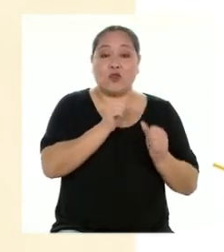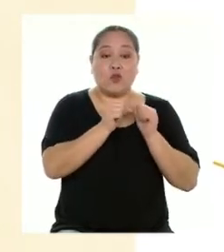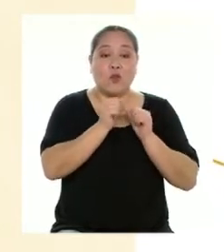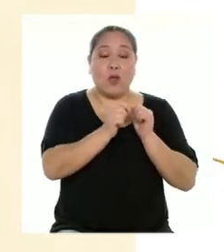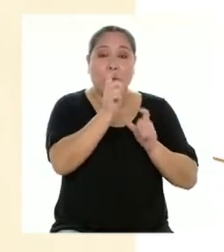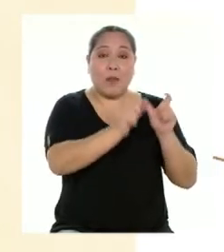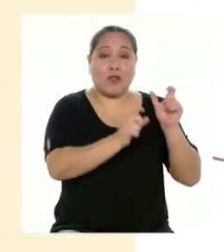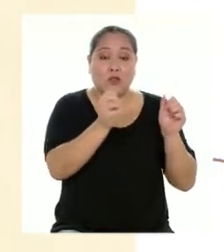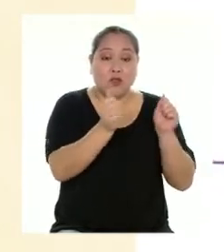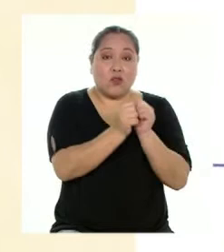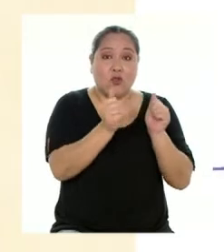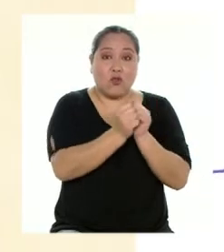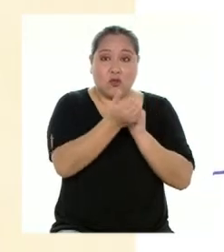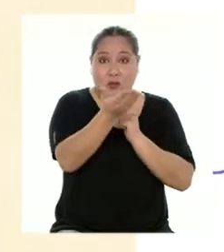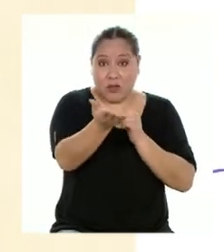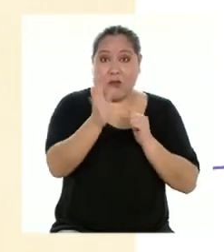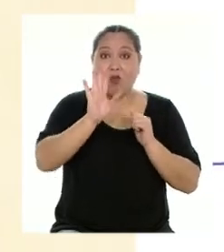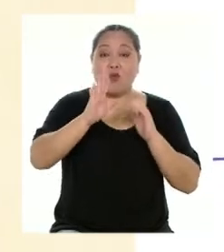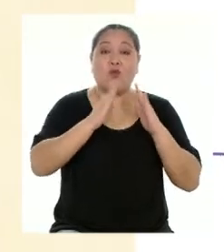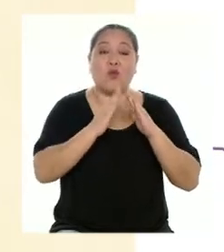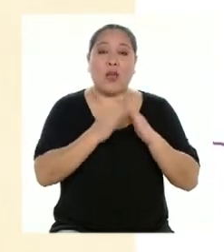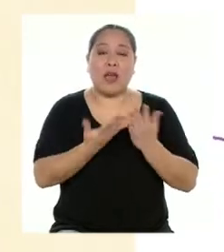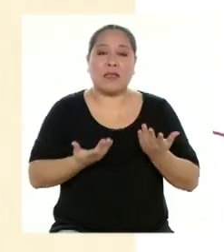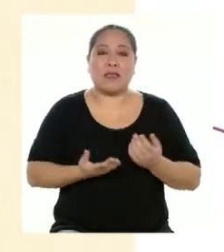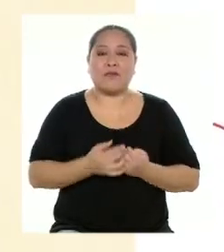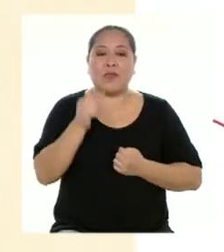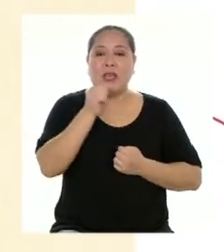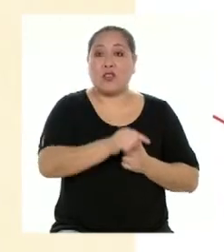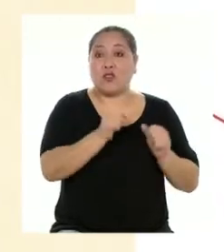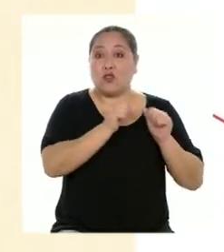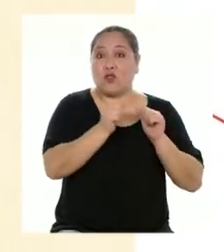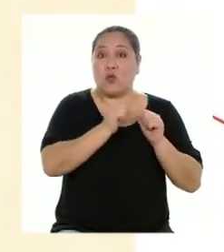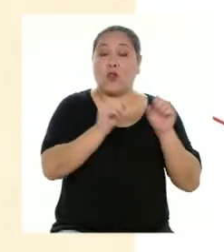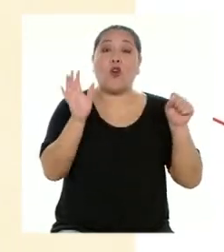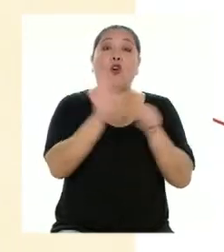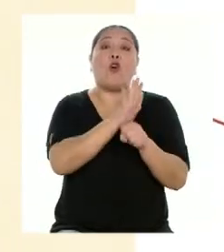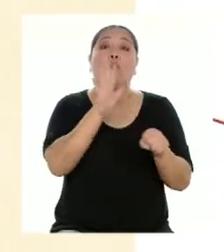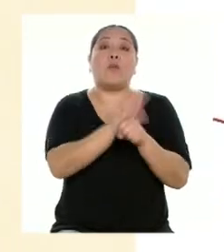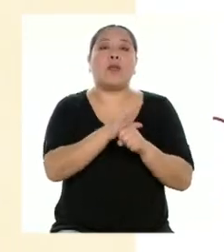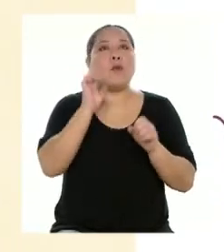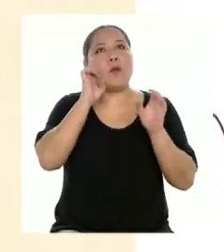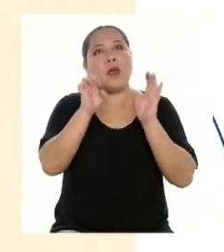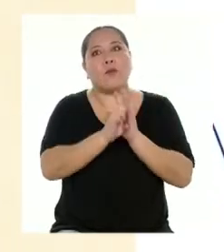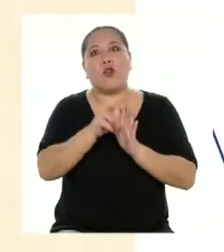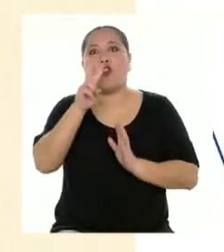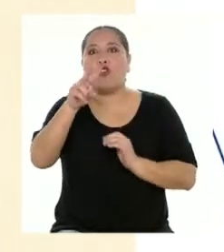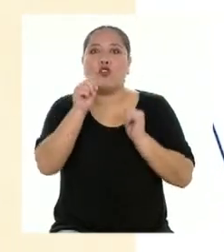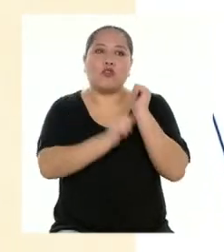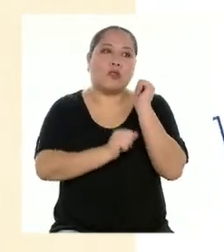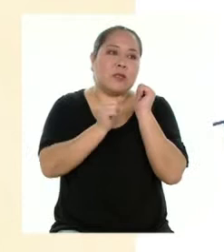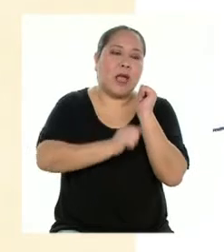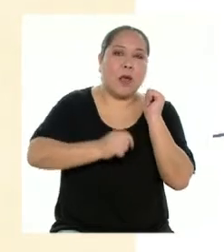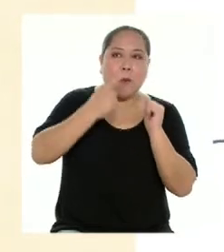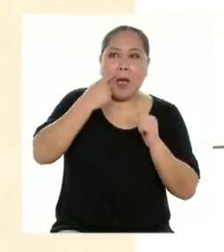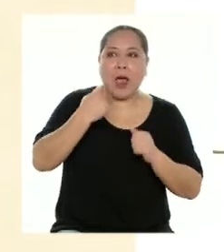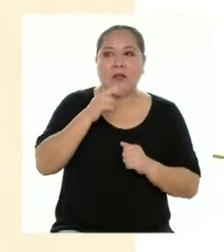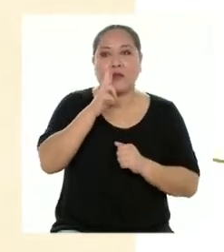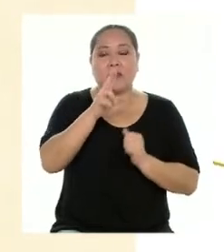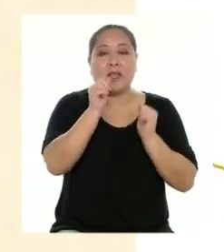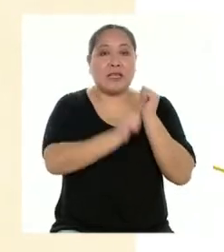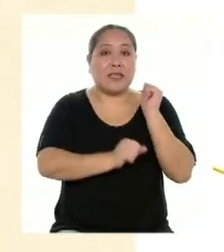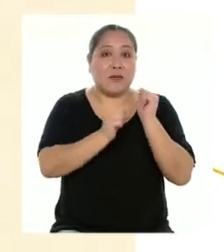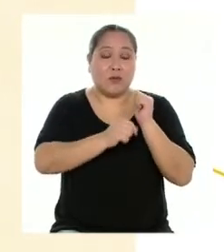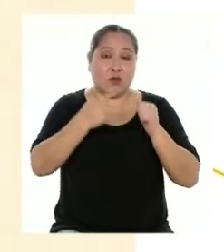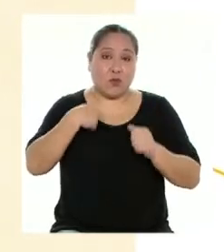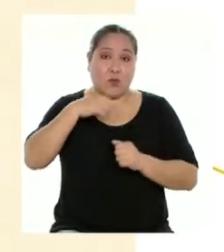están contigo en este momento en casa. Los valores son solo enteros. Por ejemplo, 2 hermanos, 3 hermanos. No podría